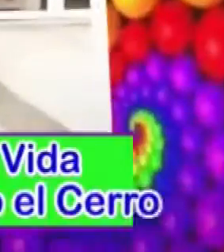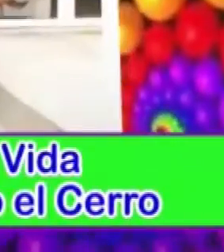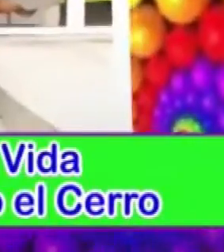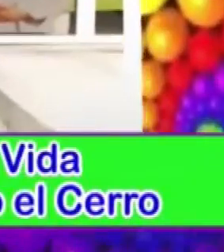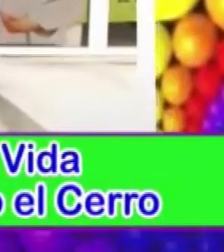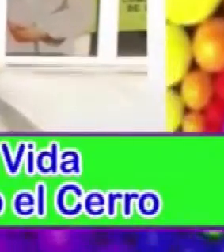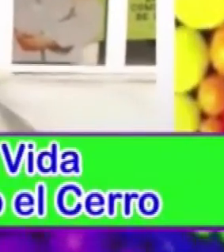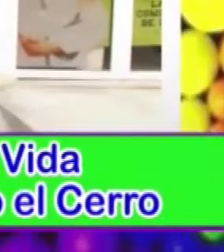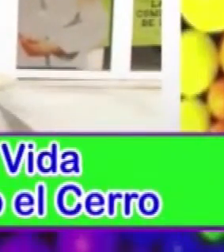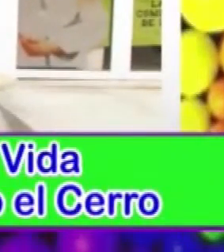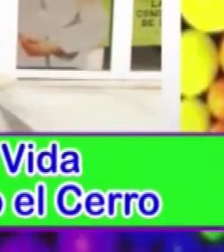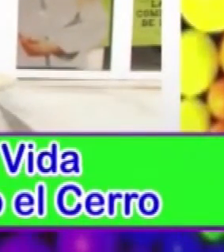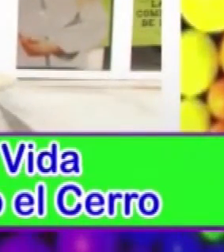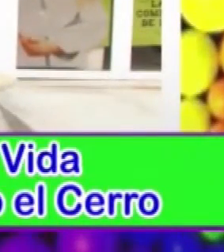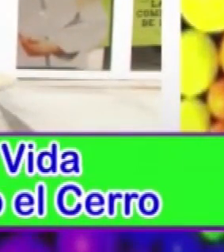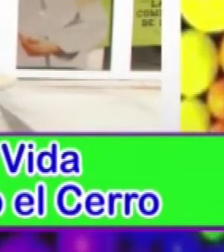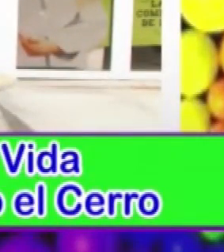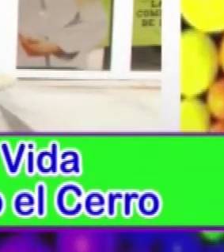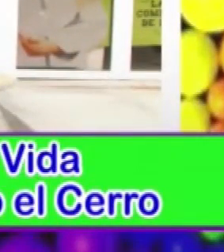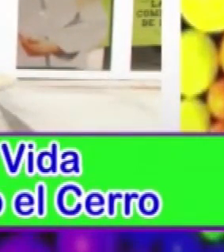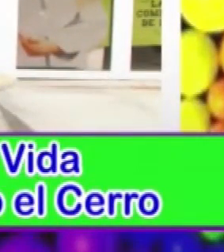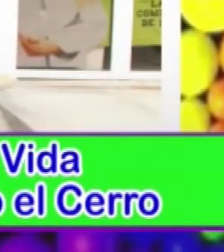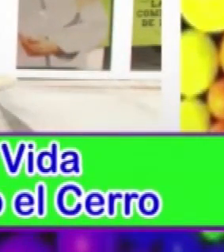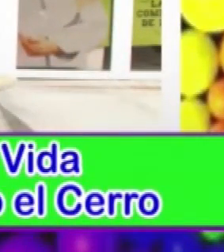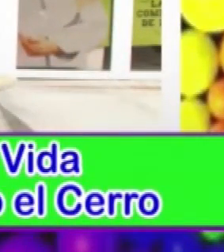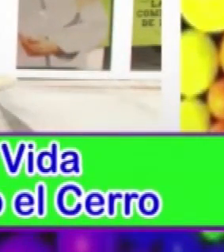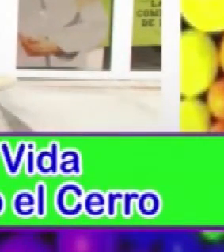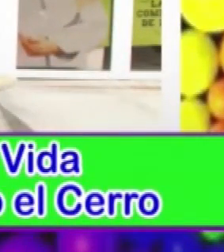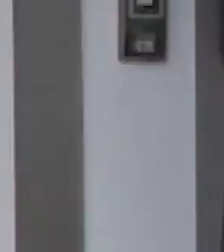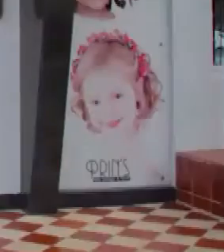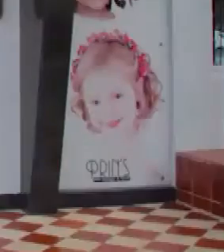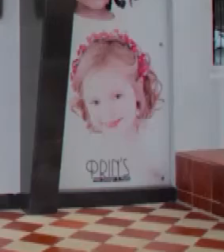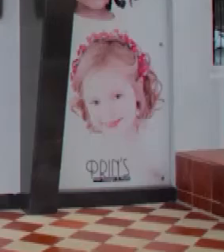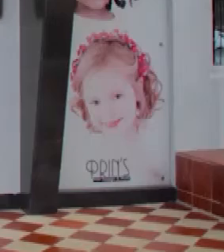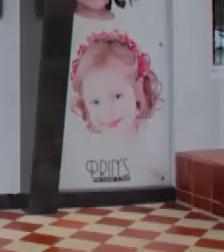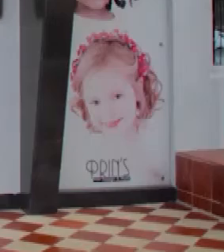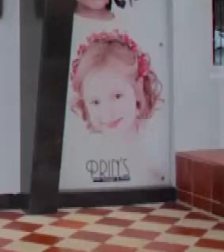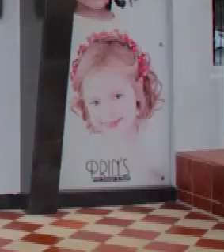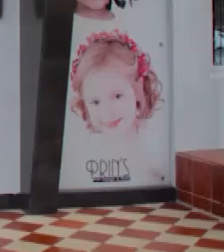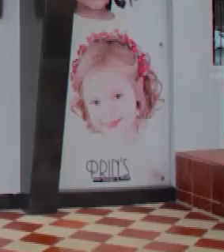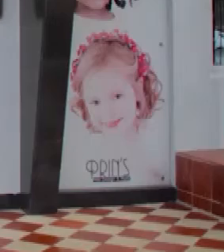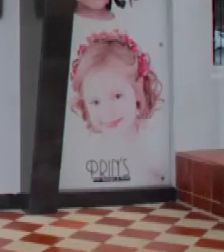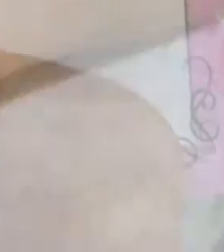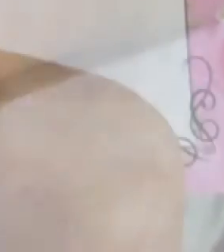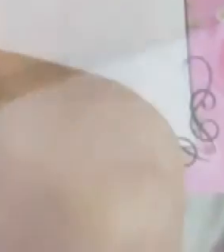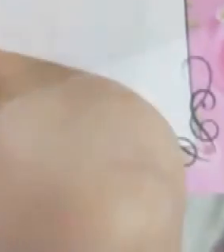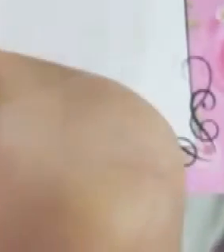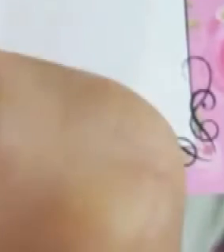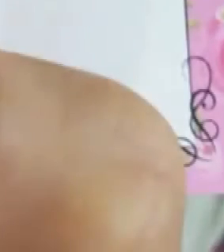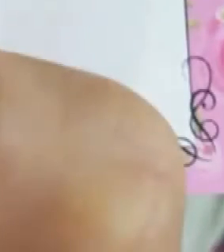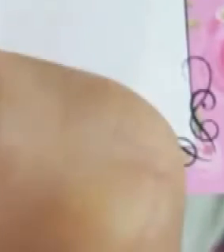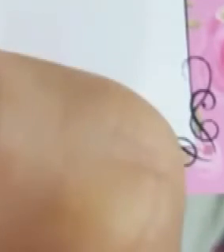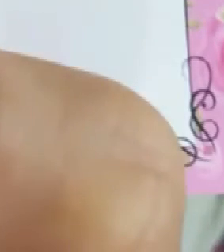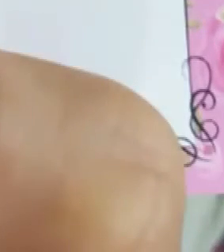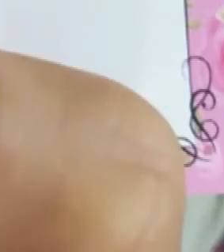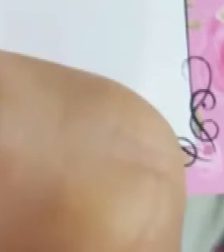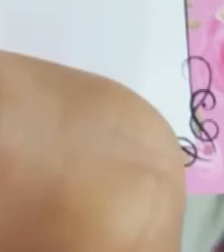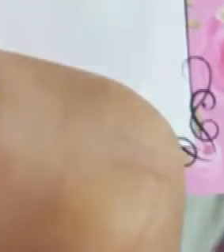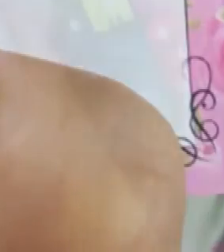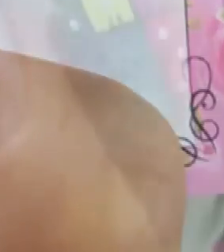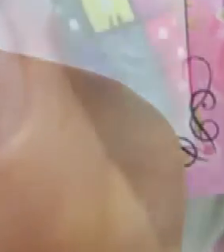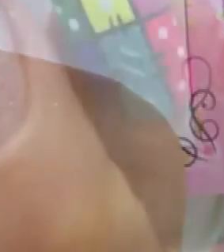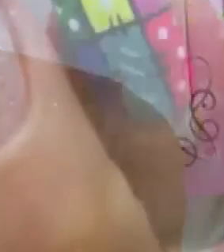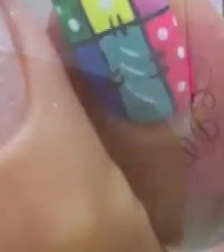la sucursal de la calle 29B, número 4008, Barrio El Cerro. Te esperamos. Déjate sorprender en la sala de belleza Prince. Disfruta de